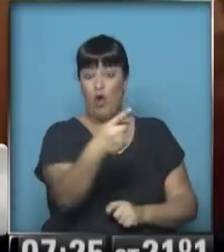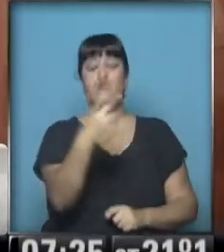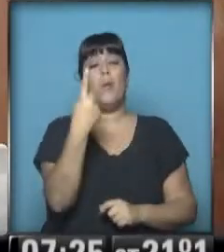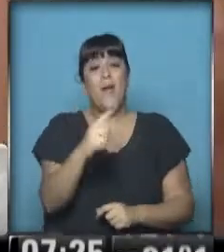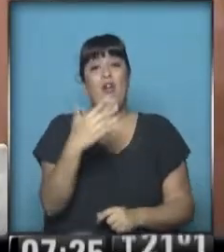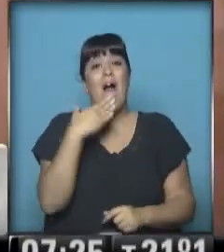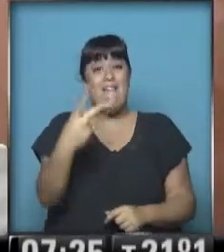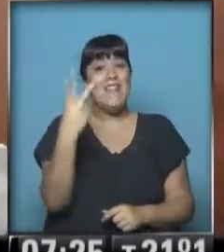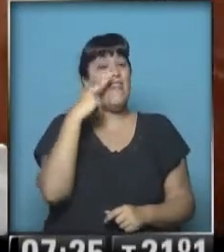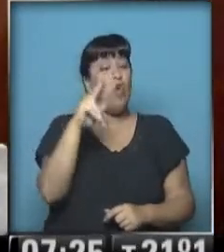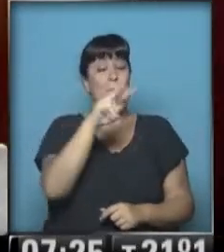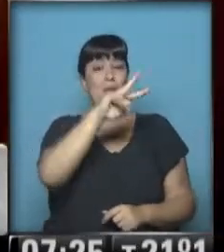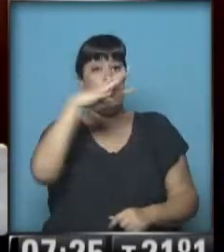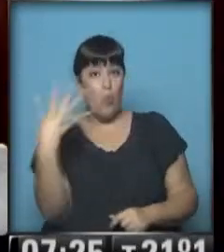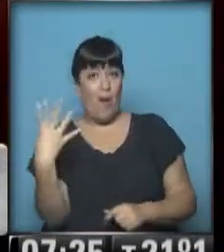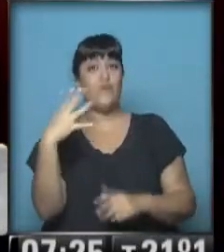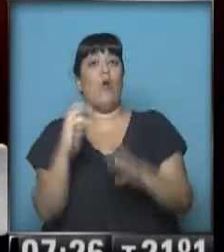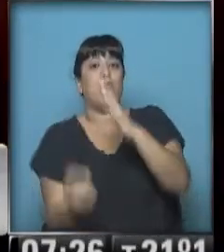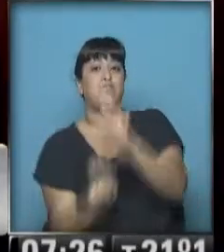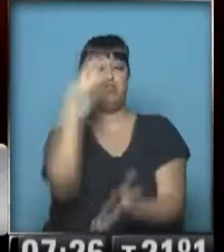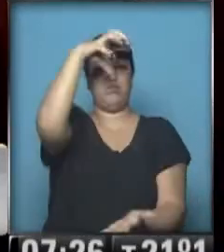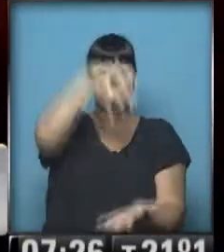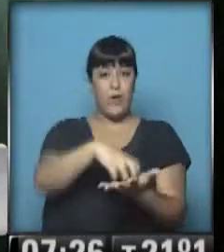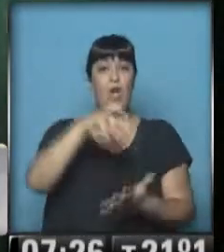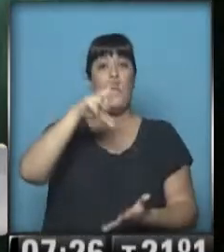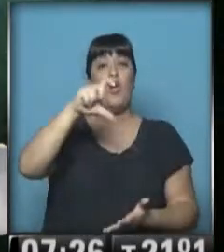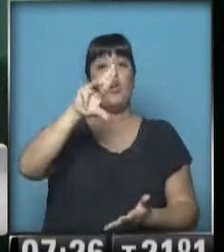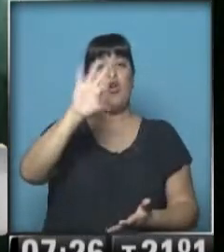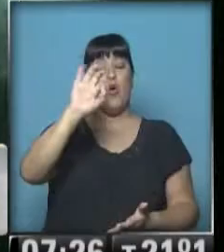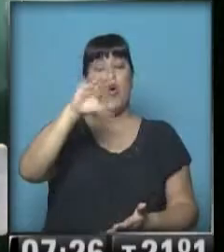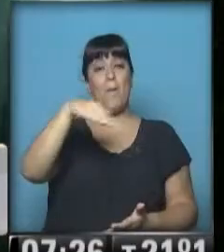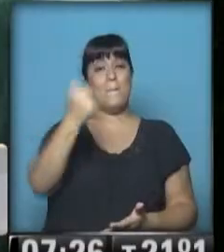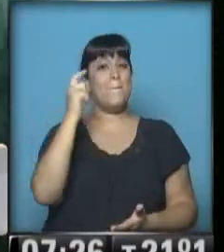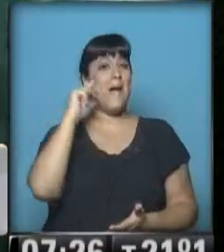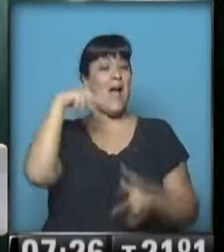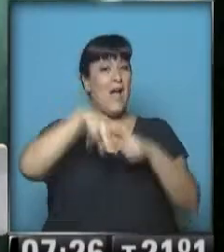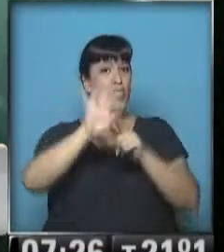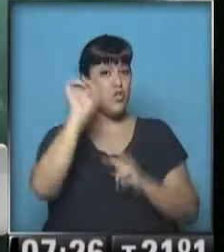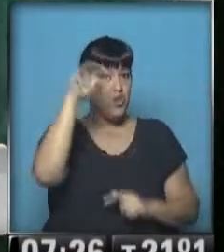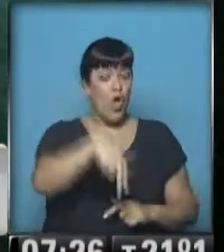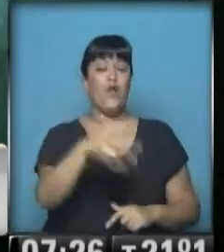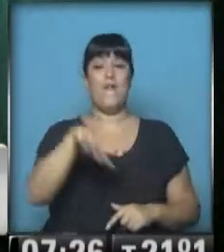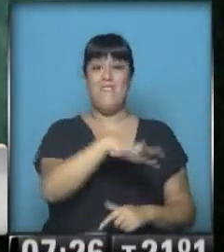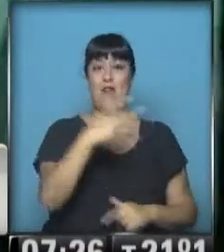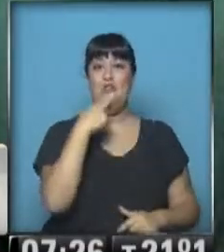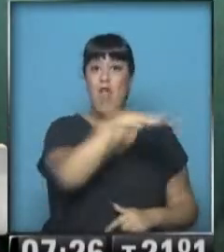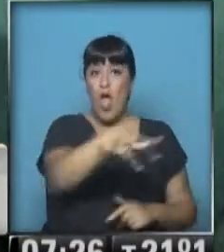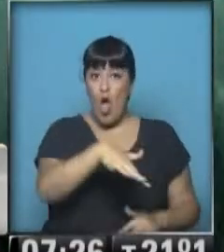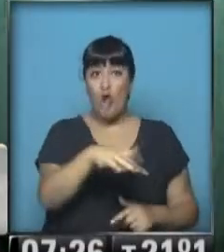2004 dio nacimiento a República Cromañón en el barrio de Once. A los pocos meses, su vida